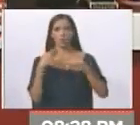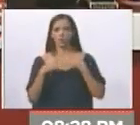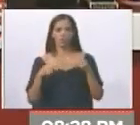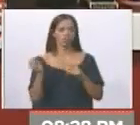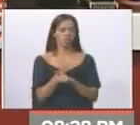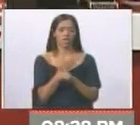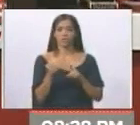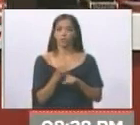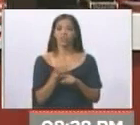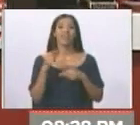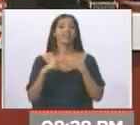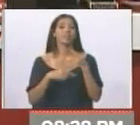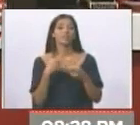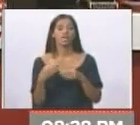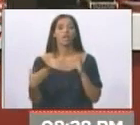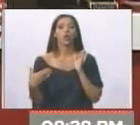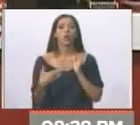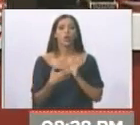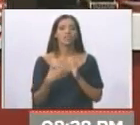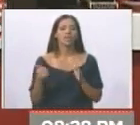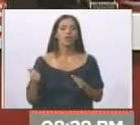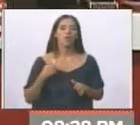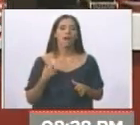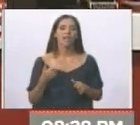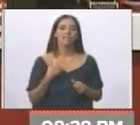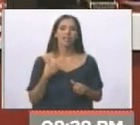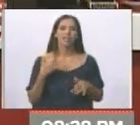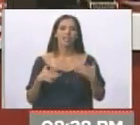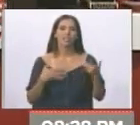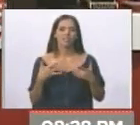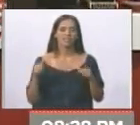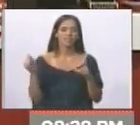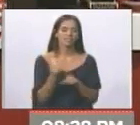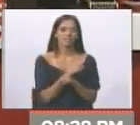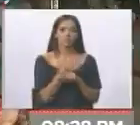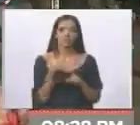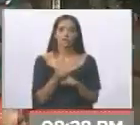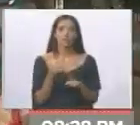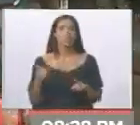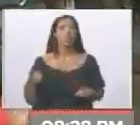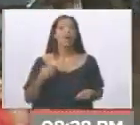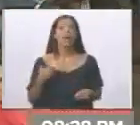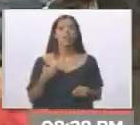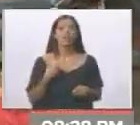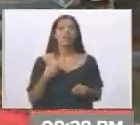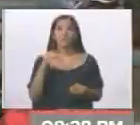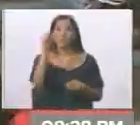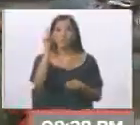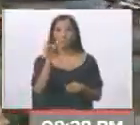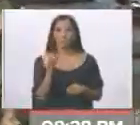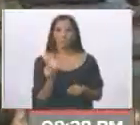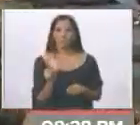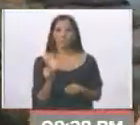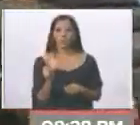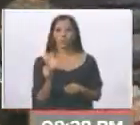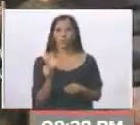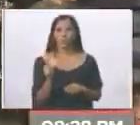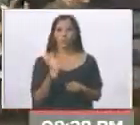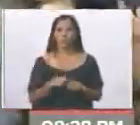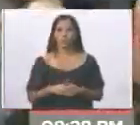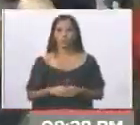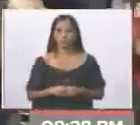la revolución está en contra de cualquier acto de tortura a cualquier ciudadano.